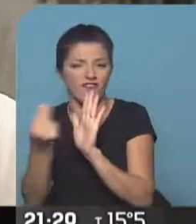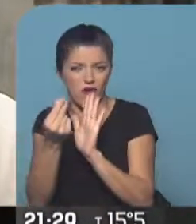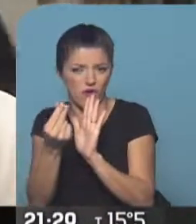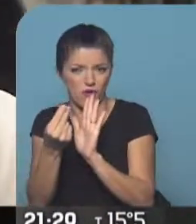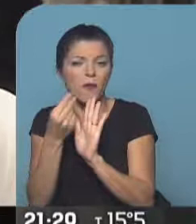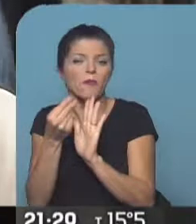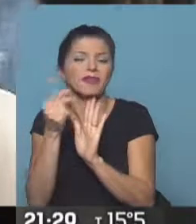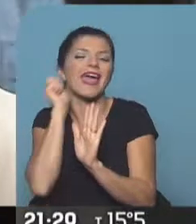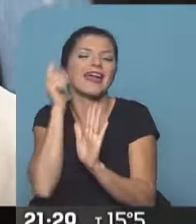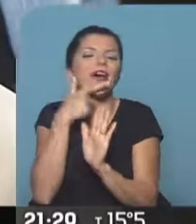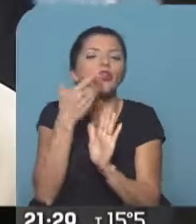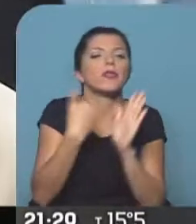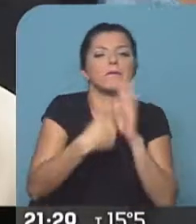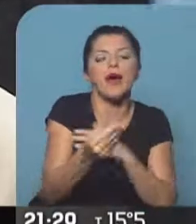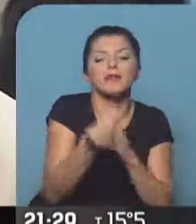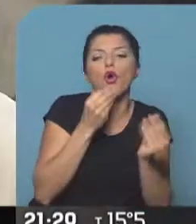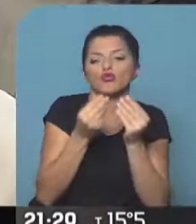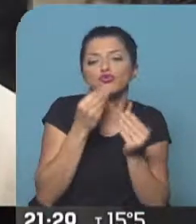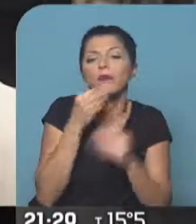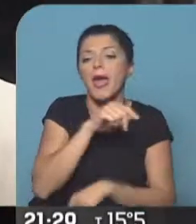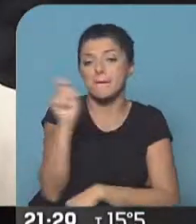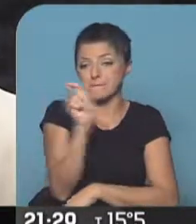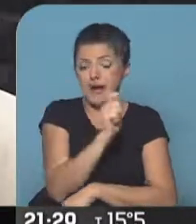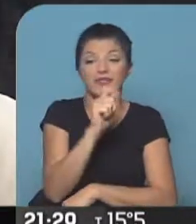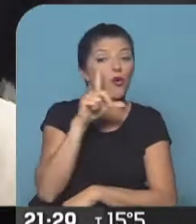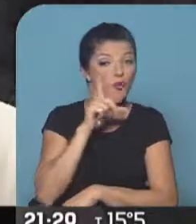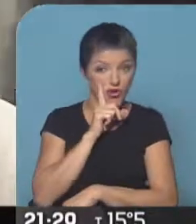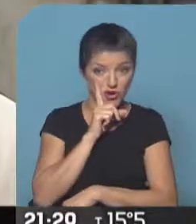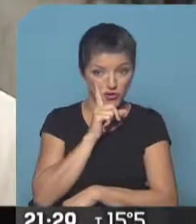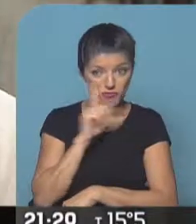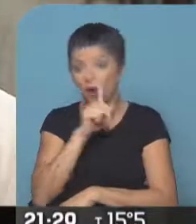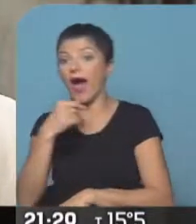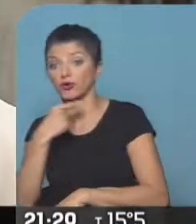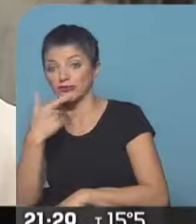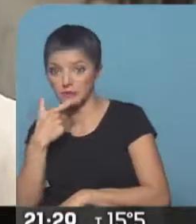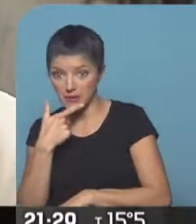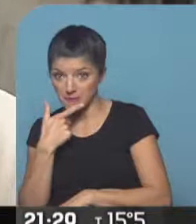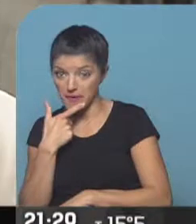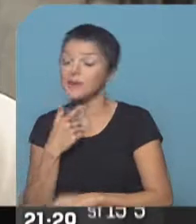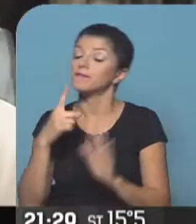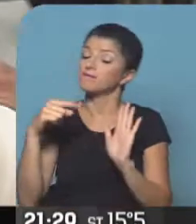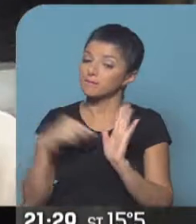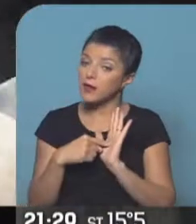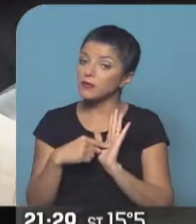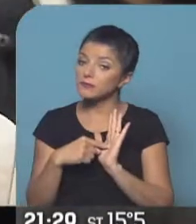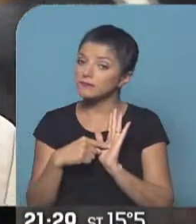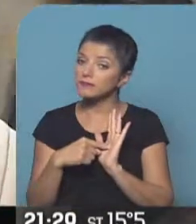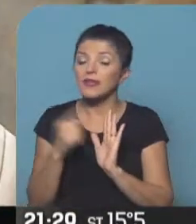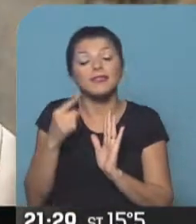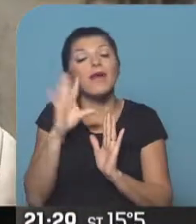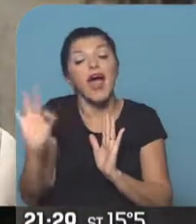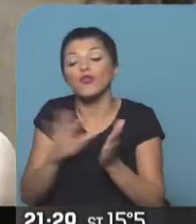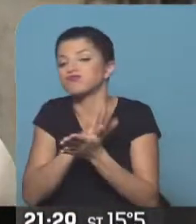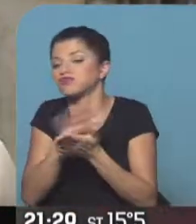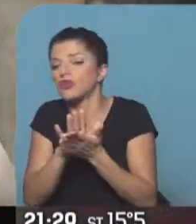más se consume es durante el invierno y es el mes de julio. Pero de alguna manera va a tener que salir una resolución en